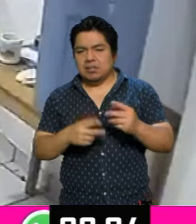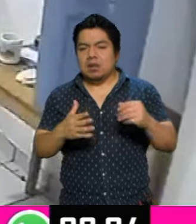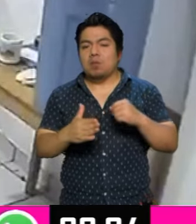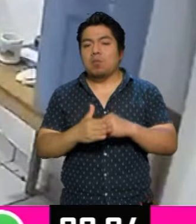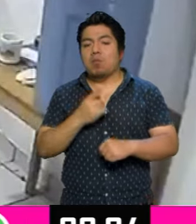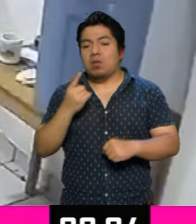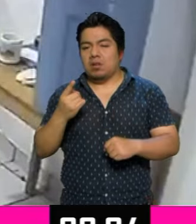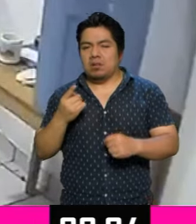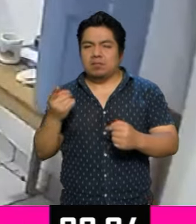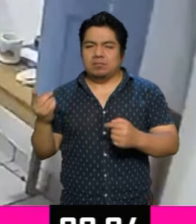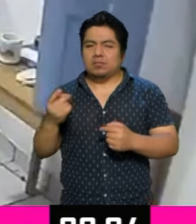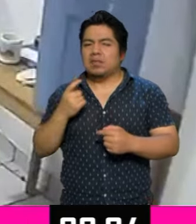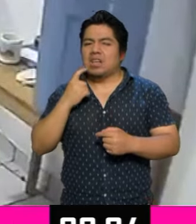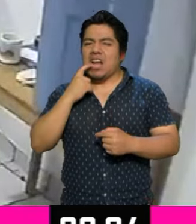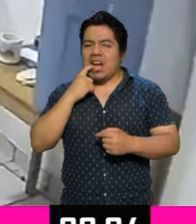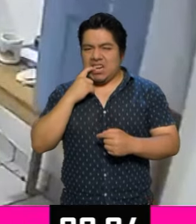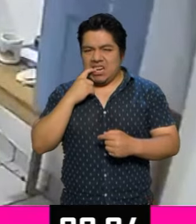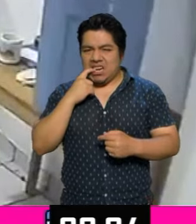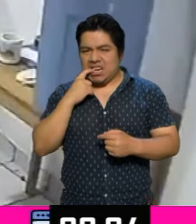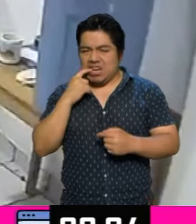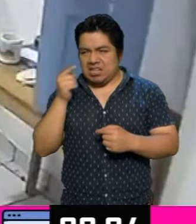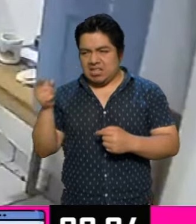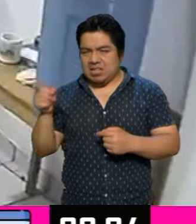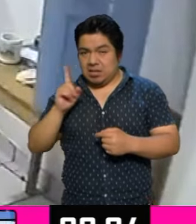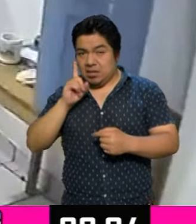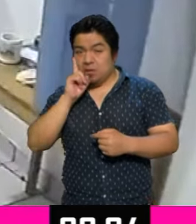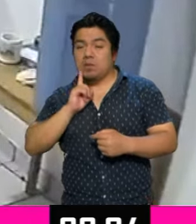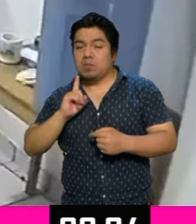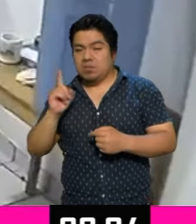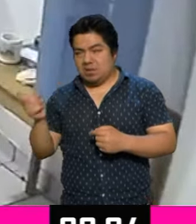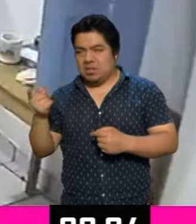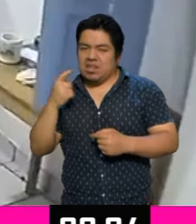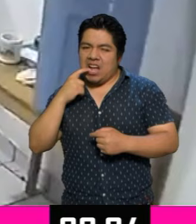por un asunto de celos de ella hacia él.